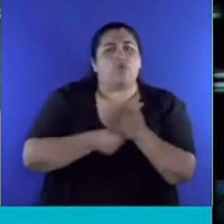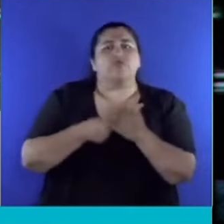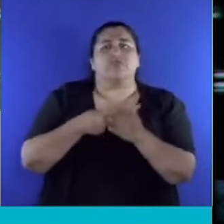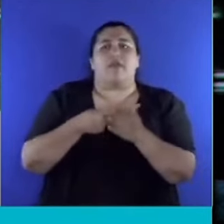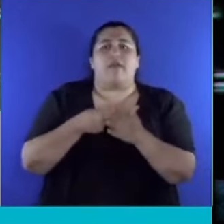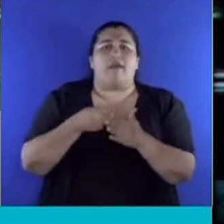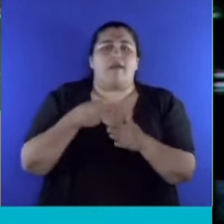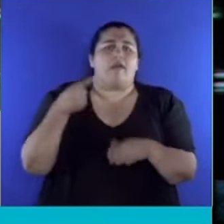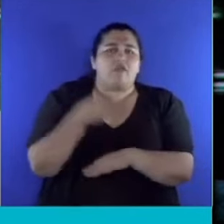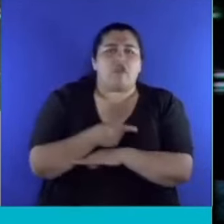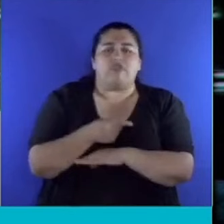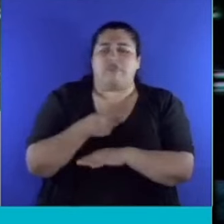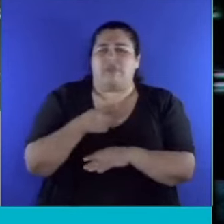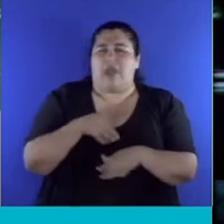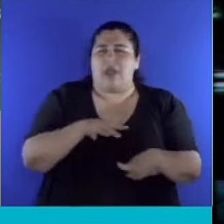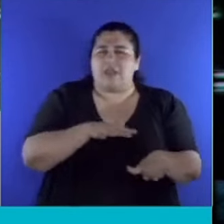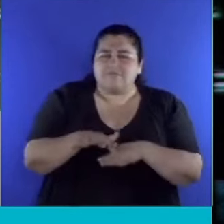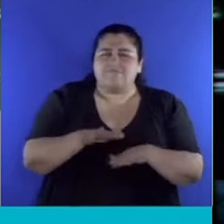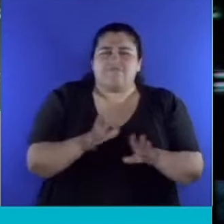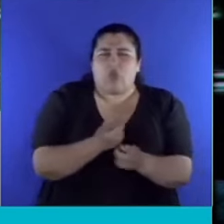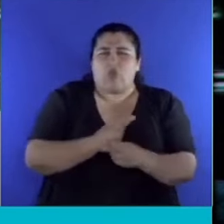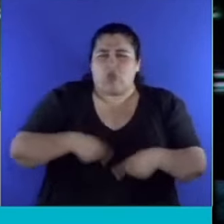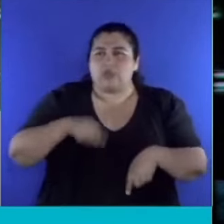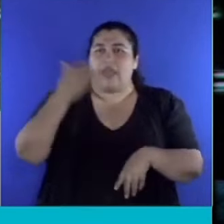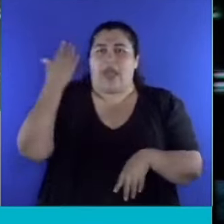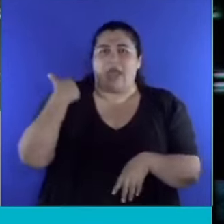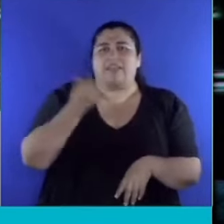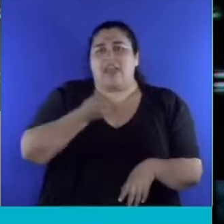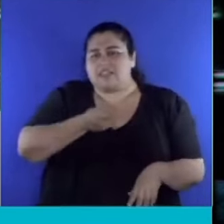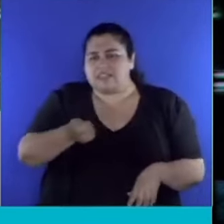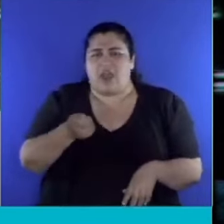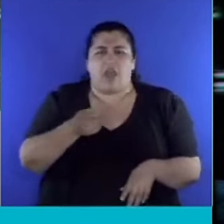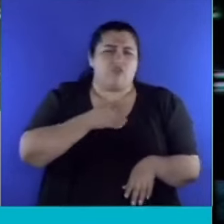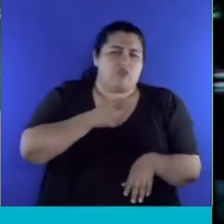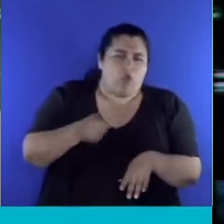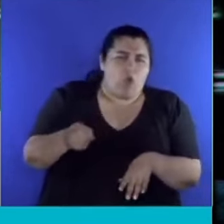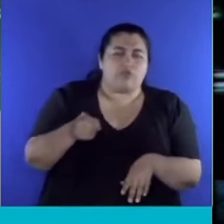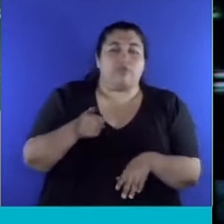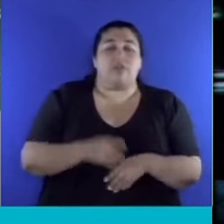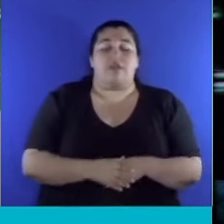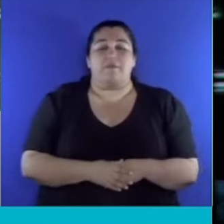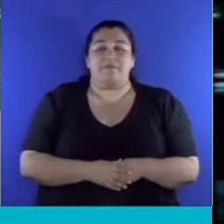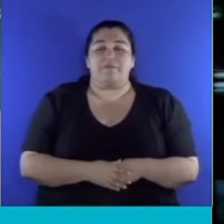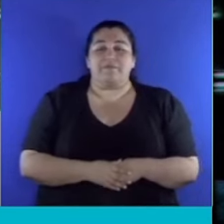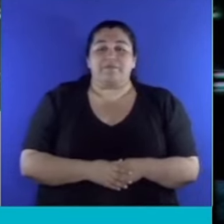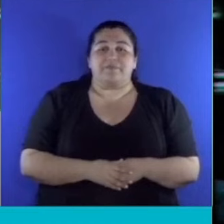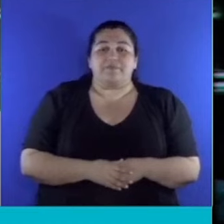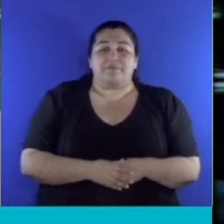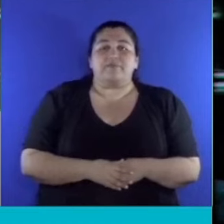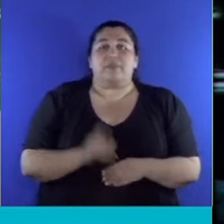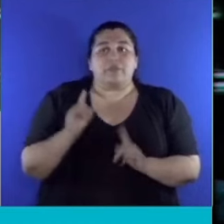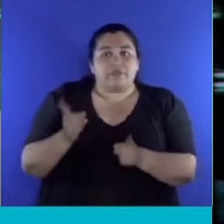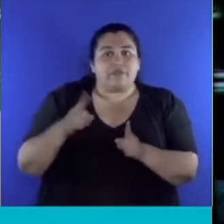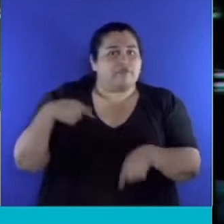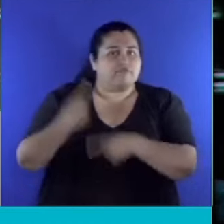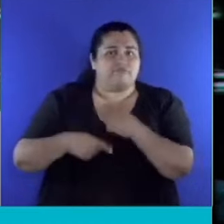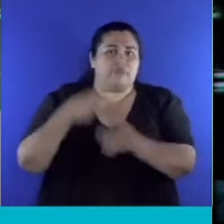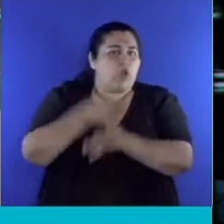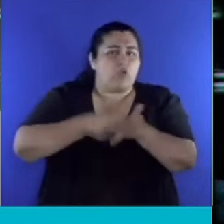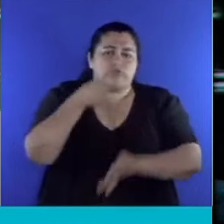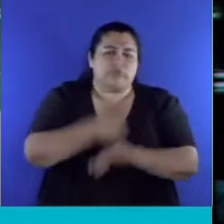impunidad de los responsables del asesinato de Rodolfo walch sigue más vigente que